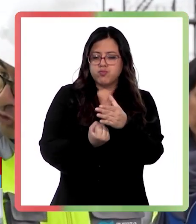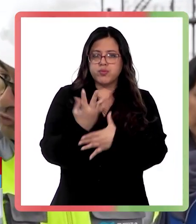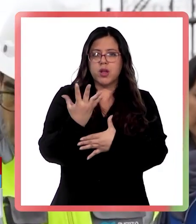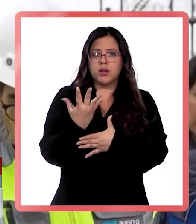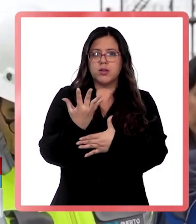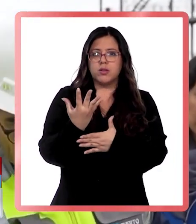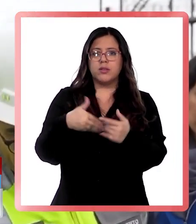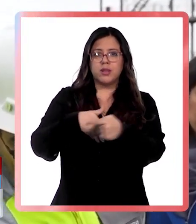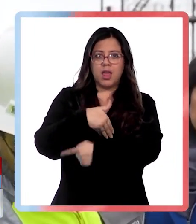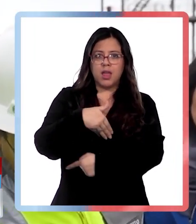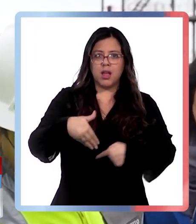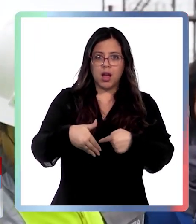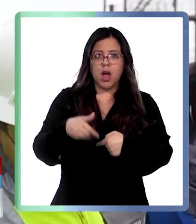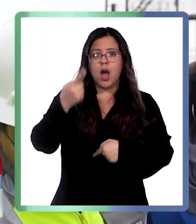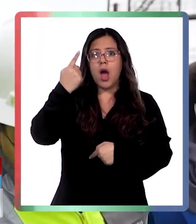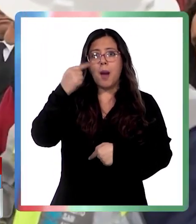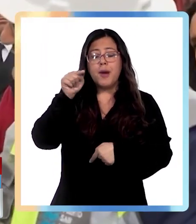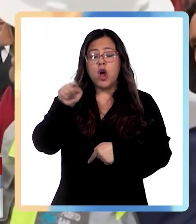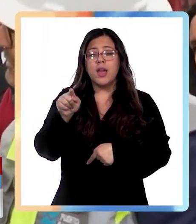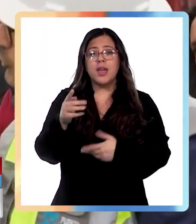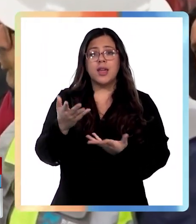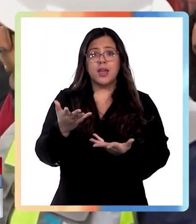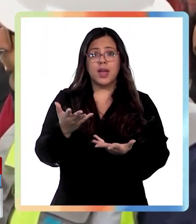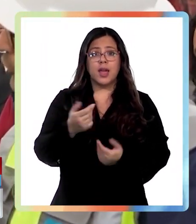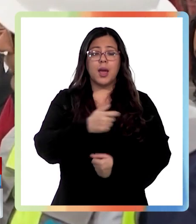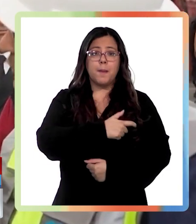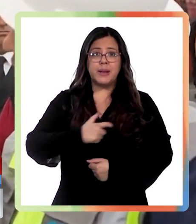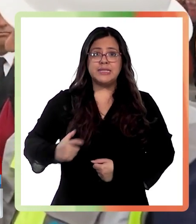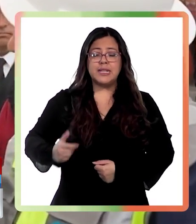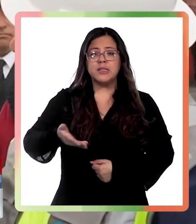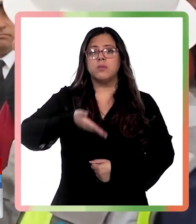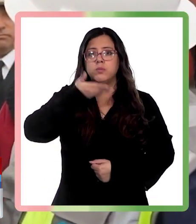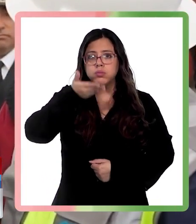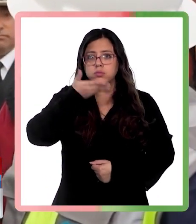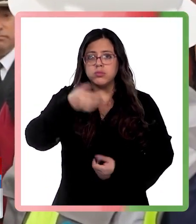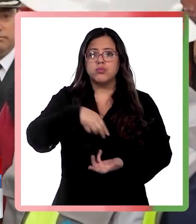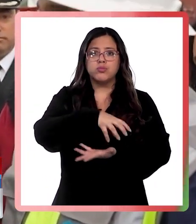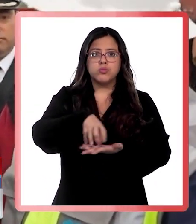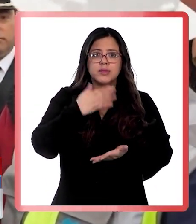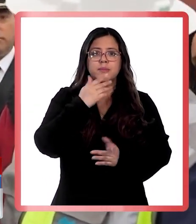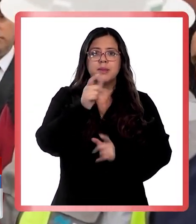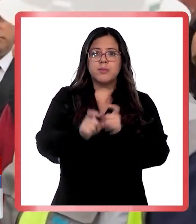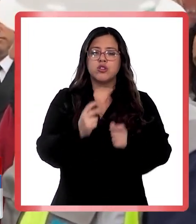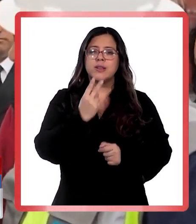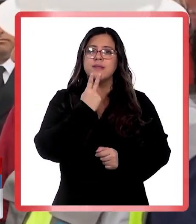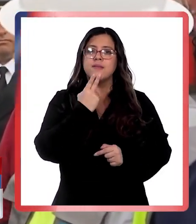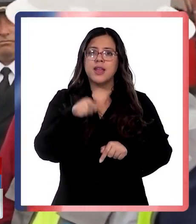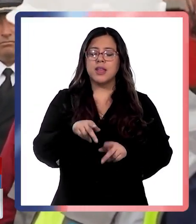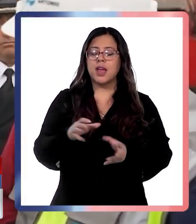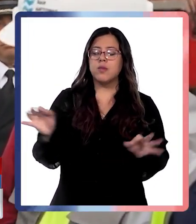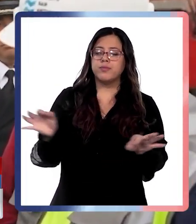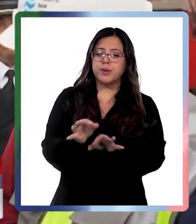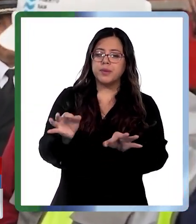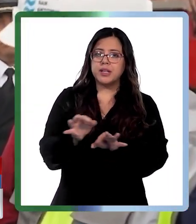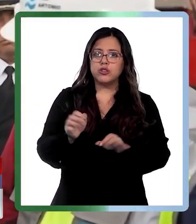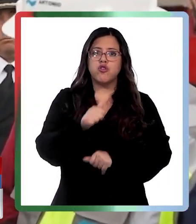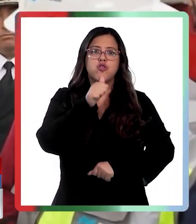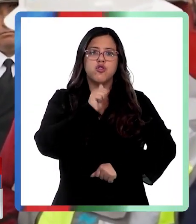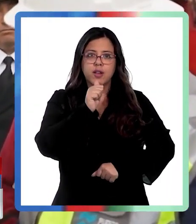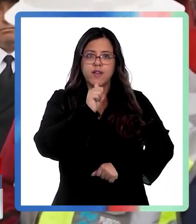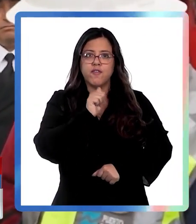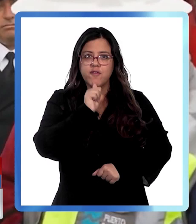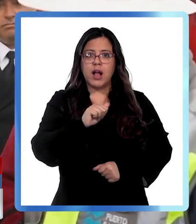el más moderno del Pacífico Sur. Pero antes de eso, la máxima autoridad del país tuvo palabras con la comuna y sus vecinos, dando cuenta de la